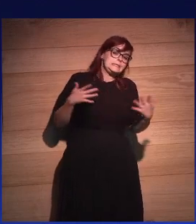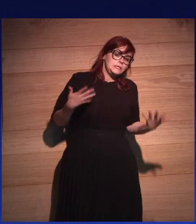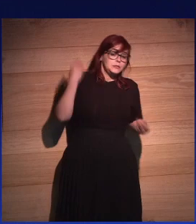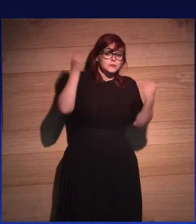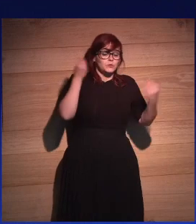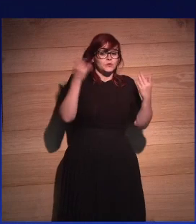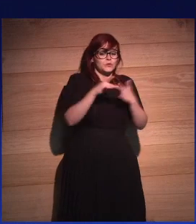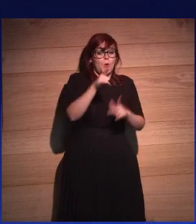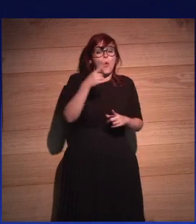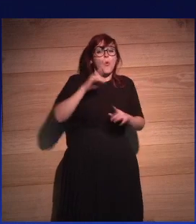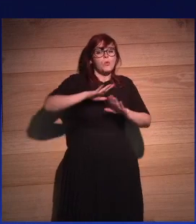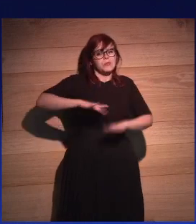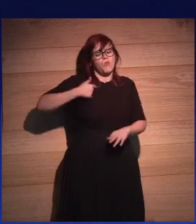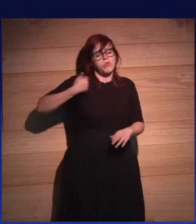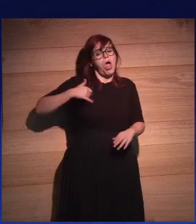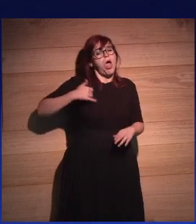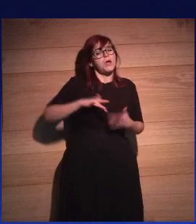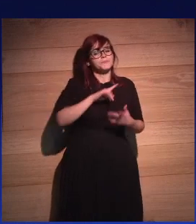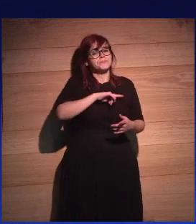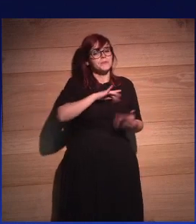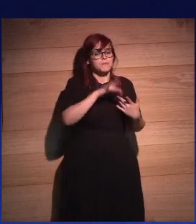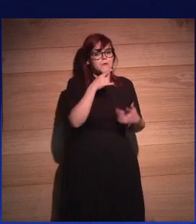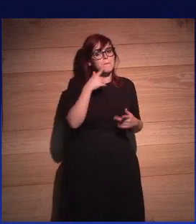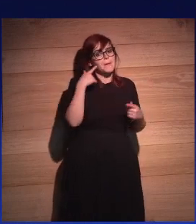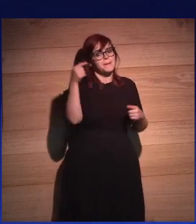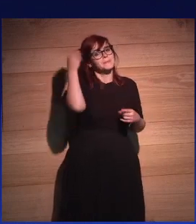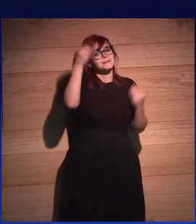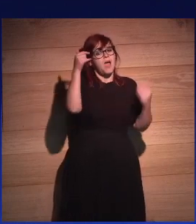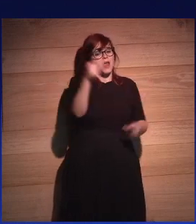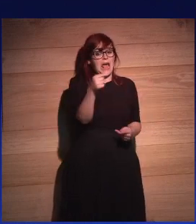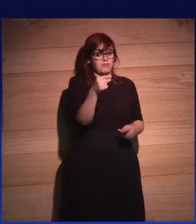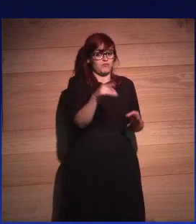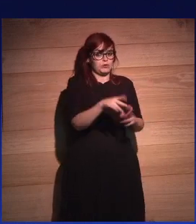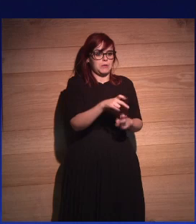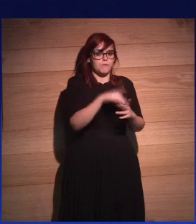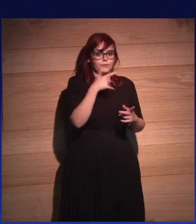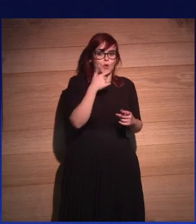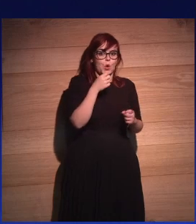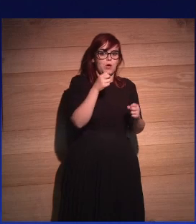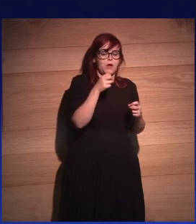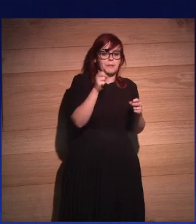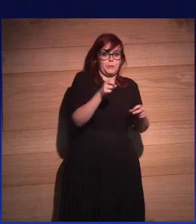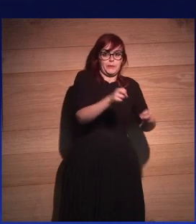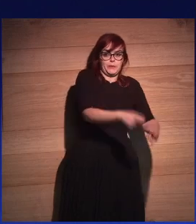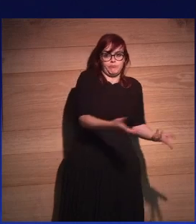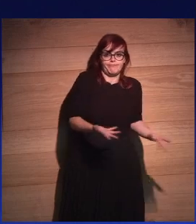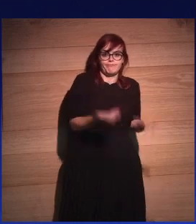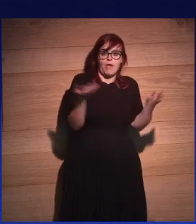que está haciendo que últimamente seamos un poco demasiado pesimistas, ¿no?, con este tema.